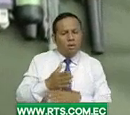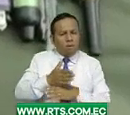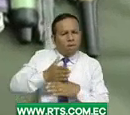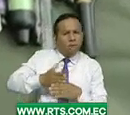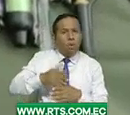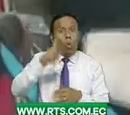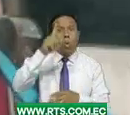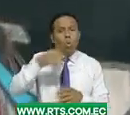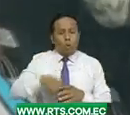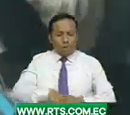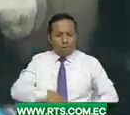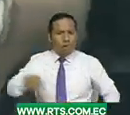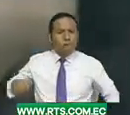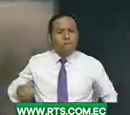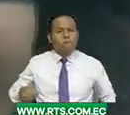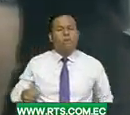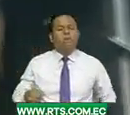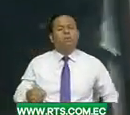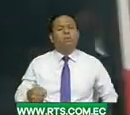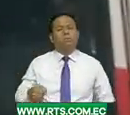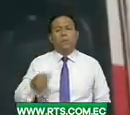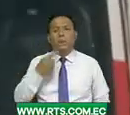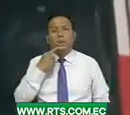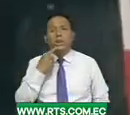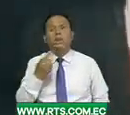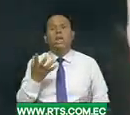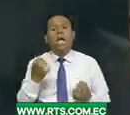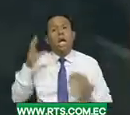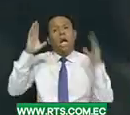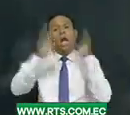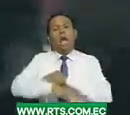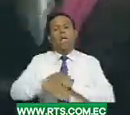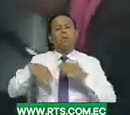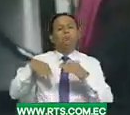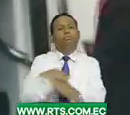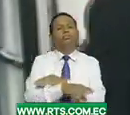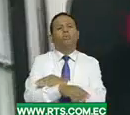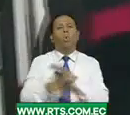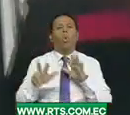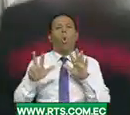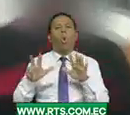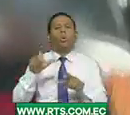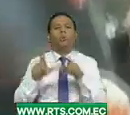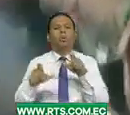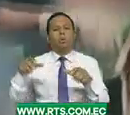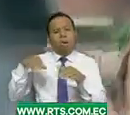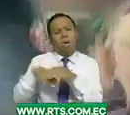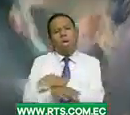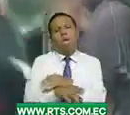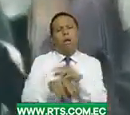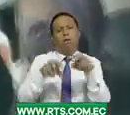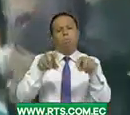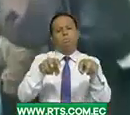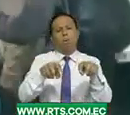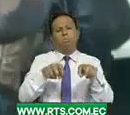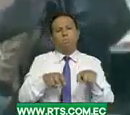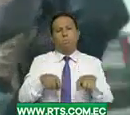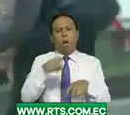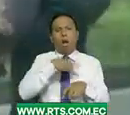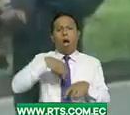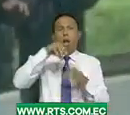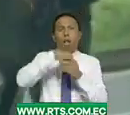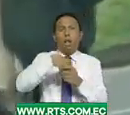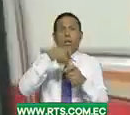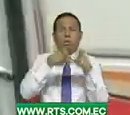machete. Según la policía, querían viajar gratis y eran 8 los extranjeros que pusieron a temblar a los usuarios del pesado